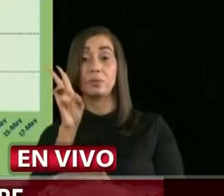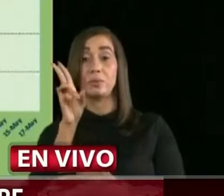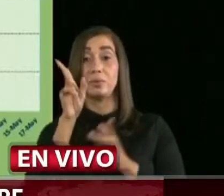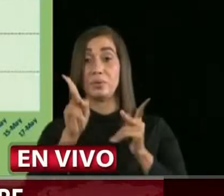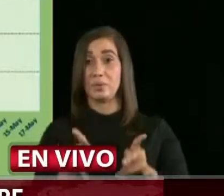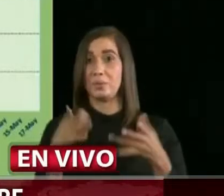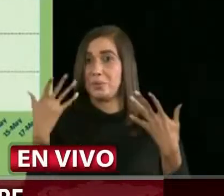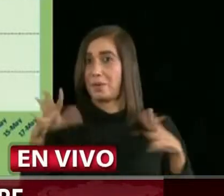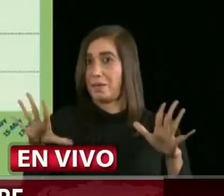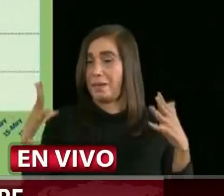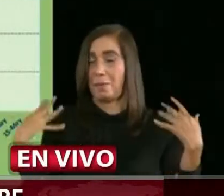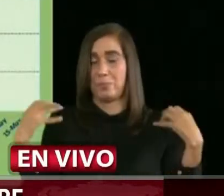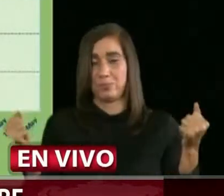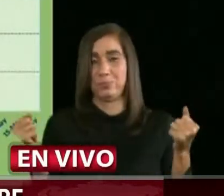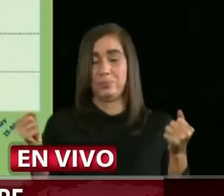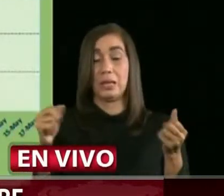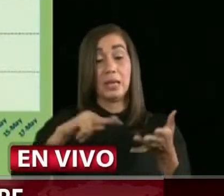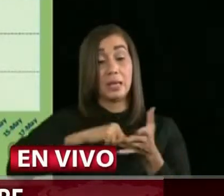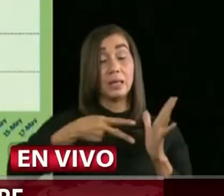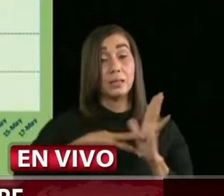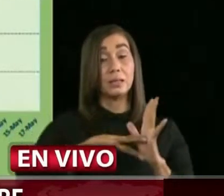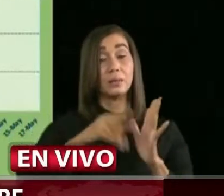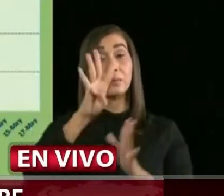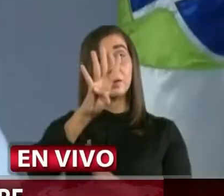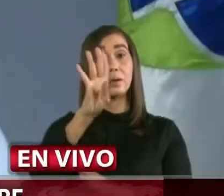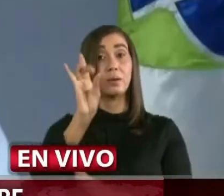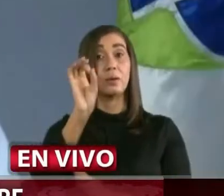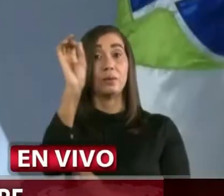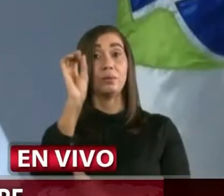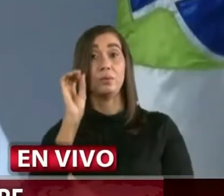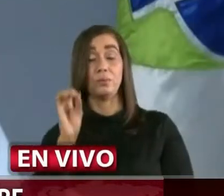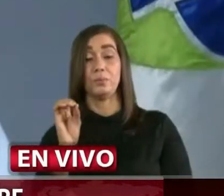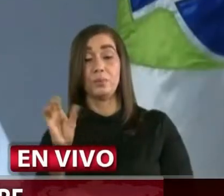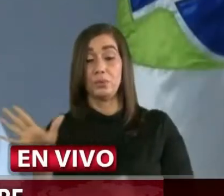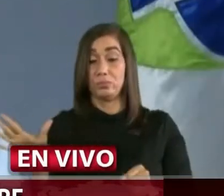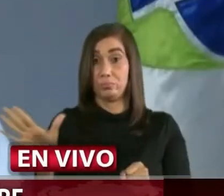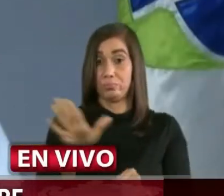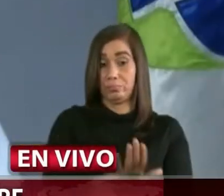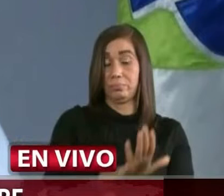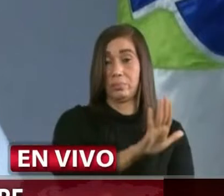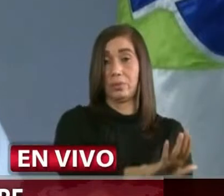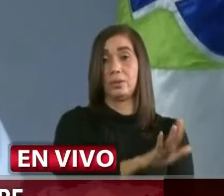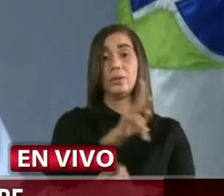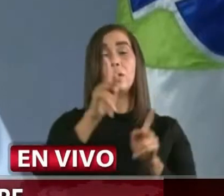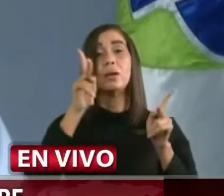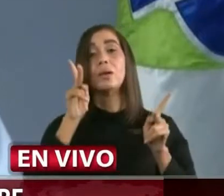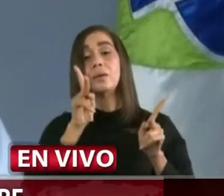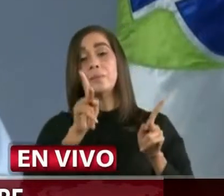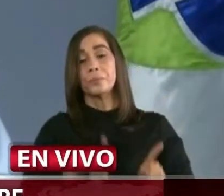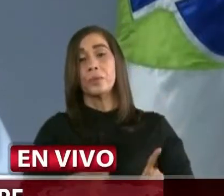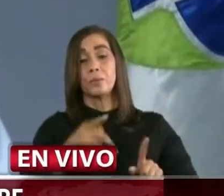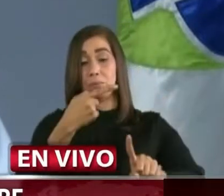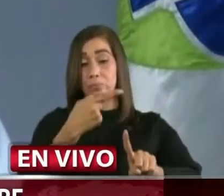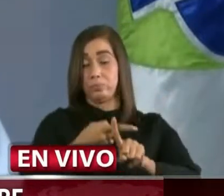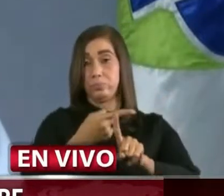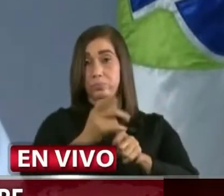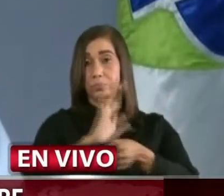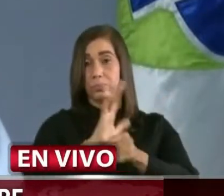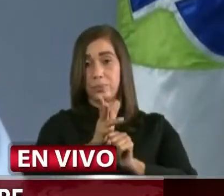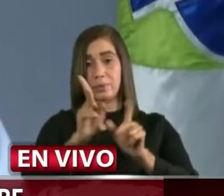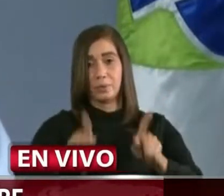5.847, representando el 48% del total de casos confirmados